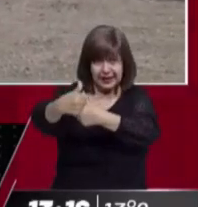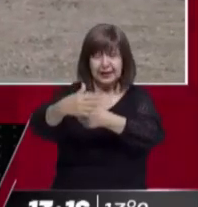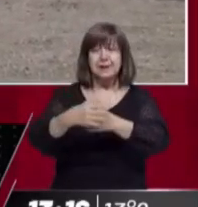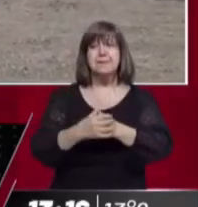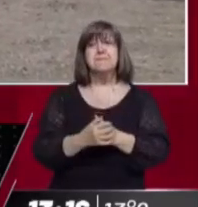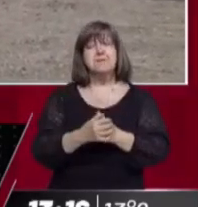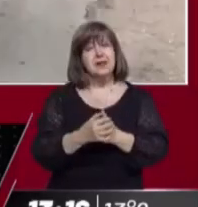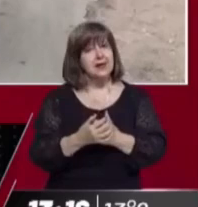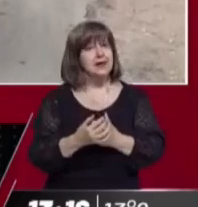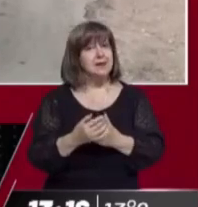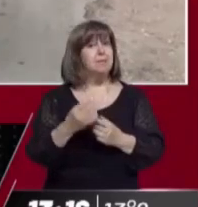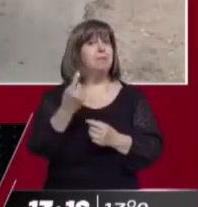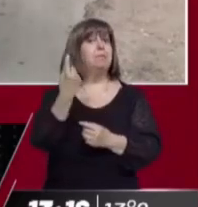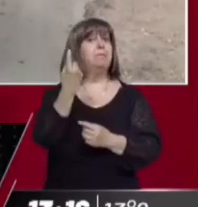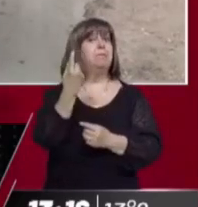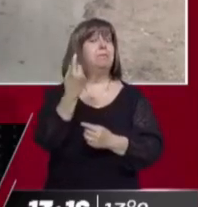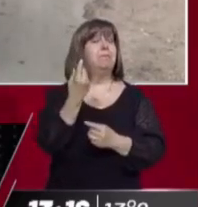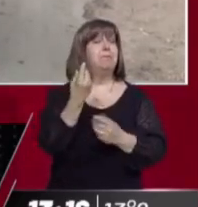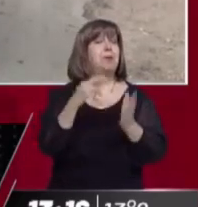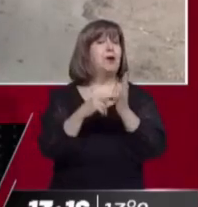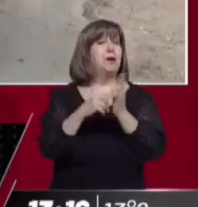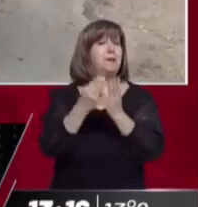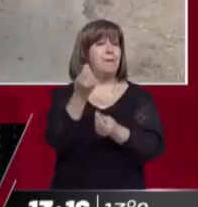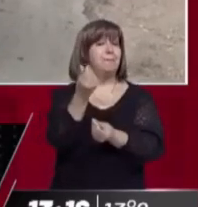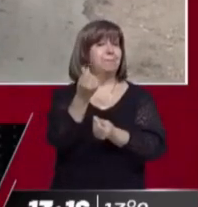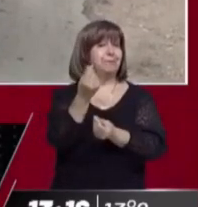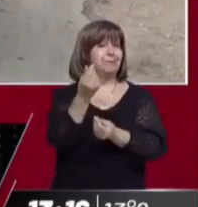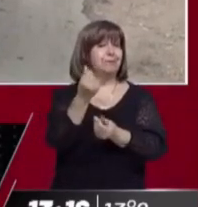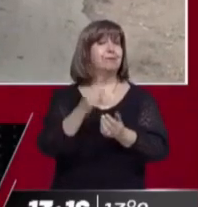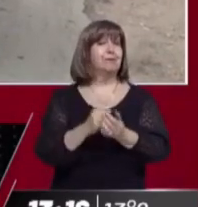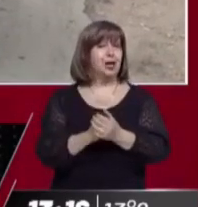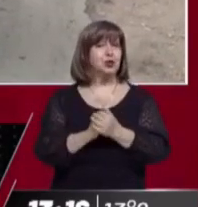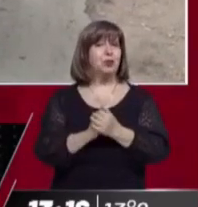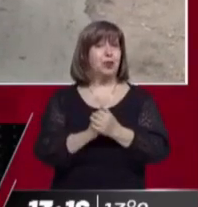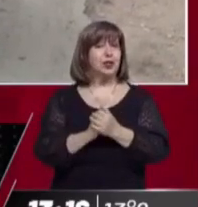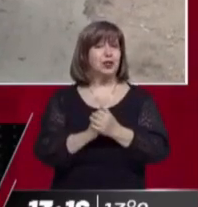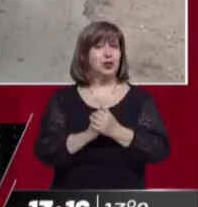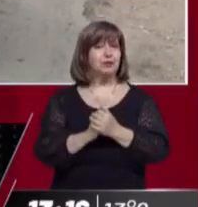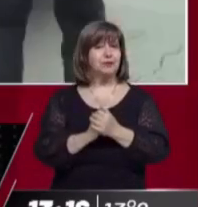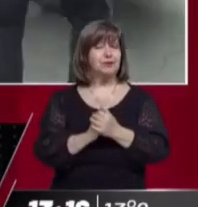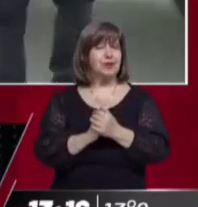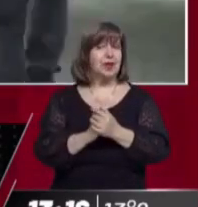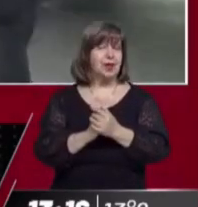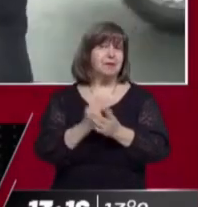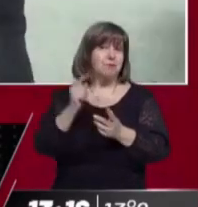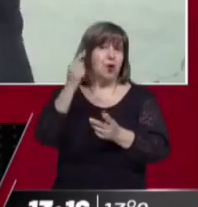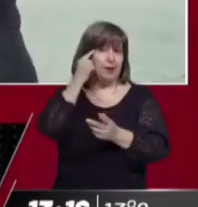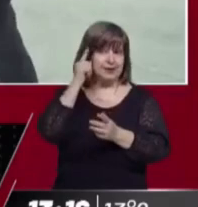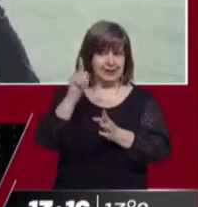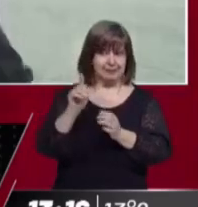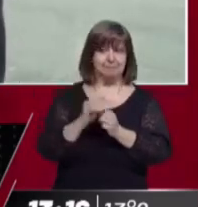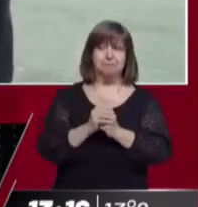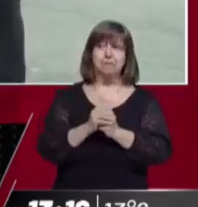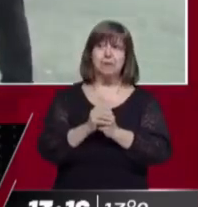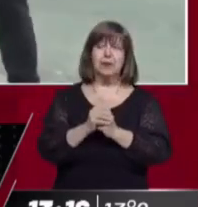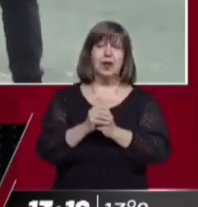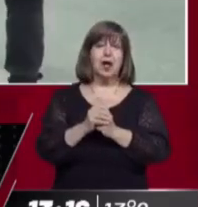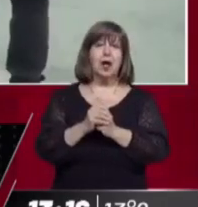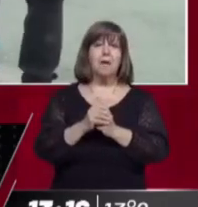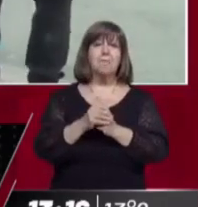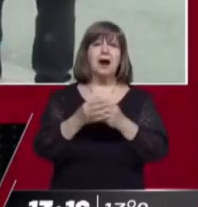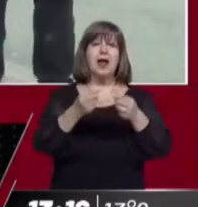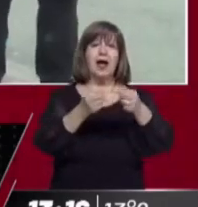desde presupuestarios cierto vos pensá merol que eh Para un un un aparato un